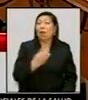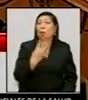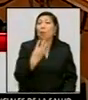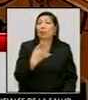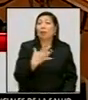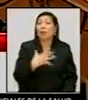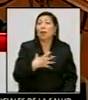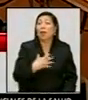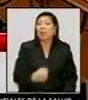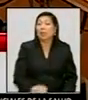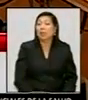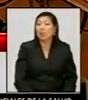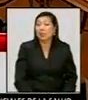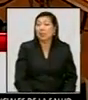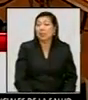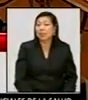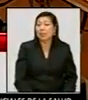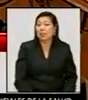45 años.